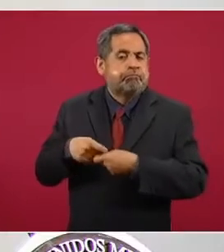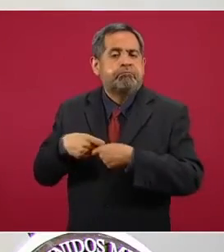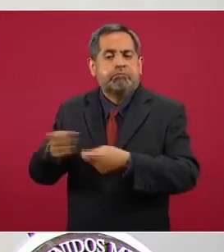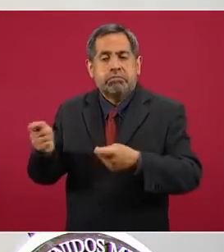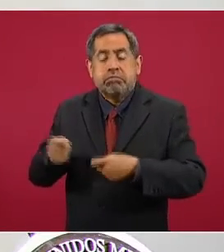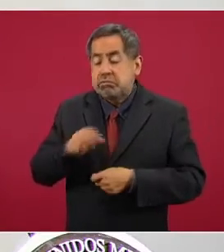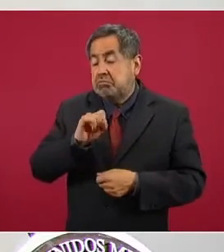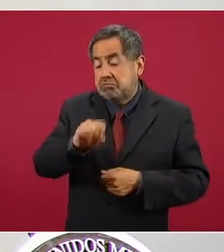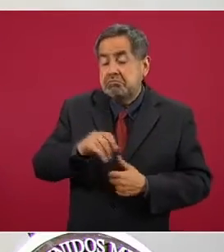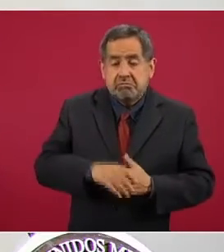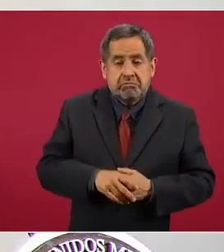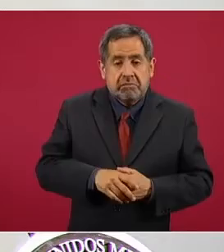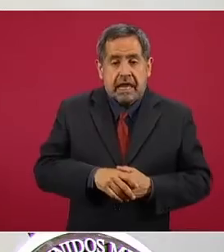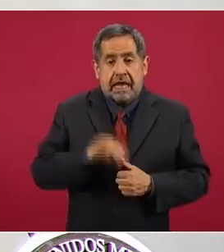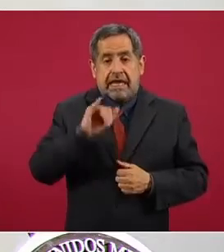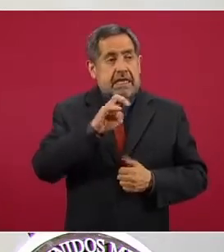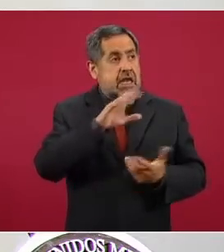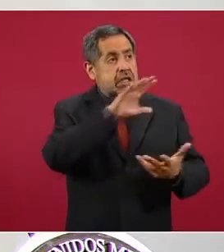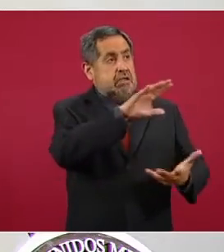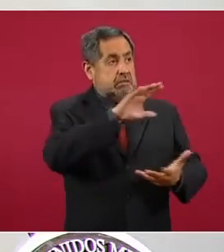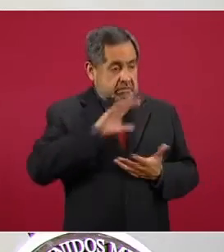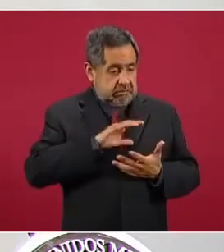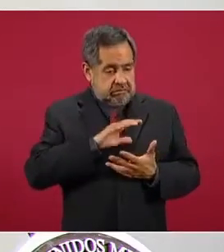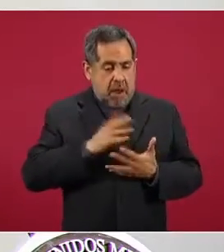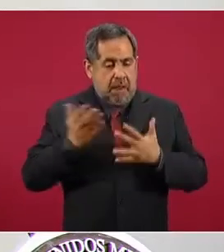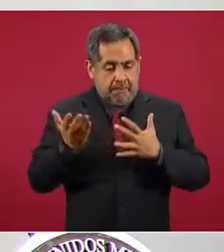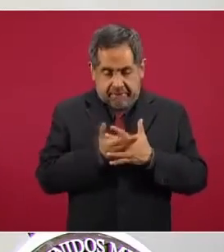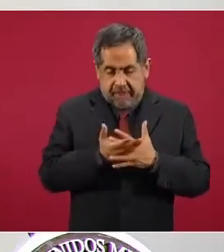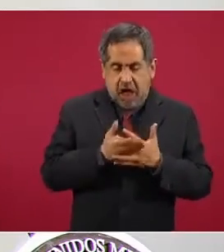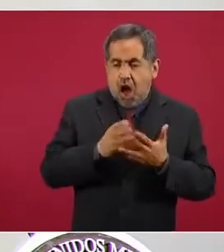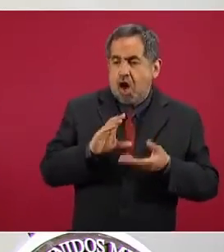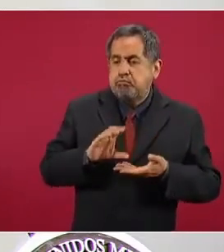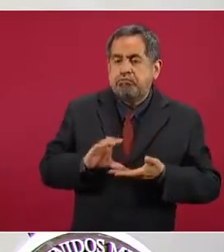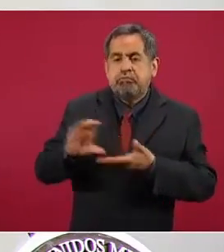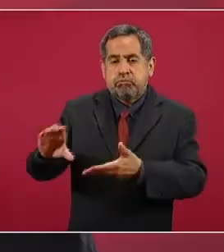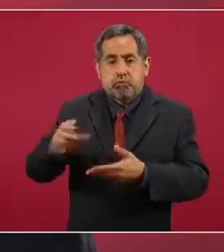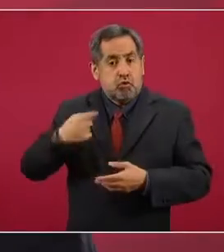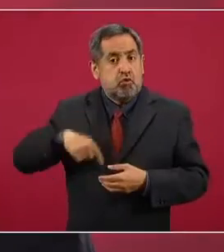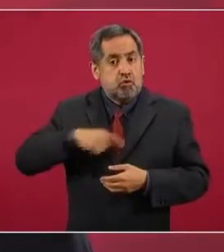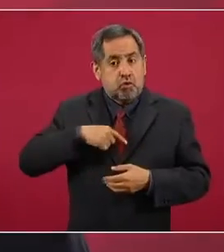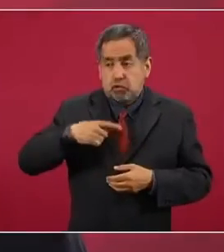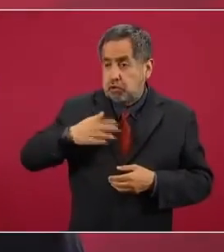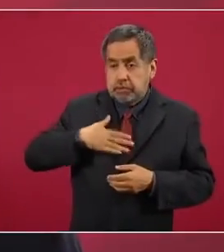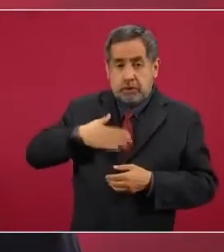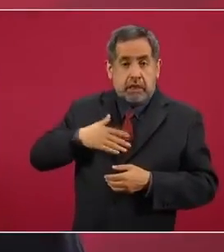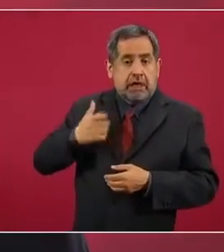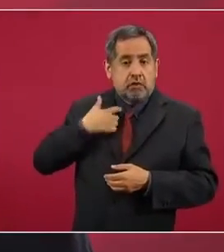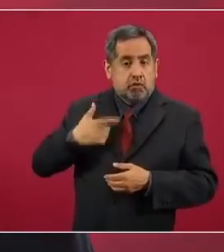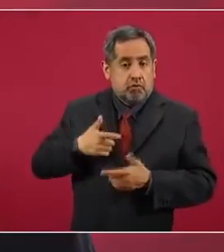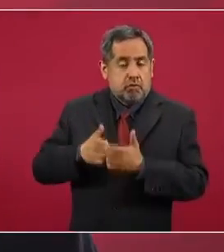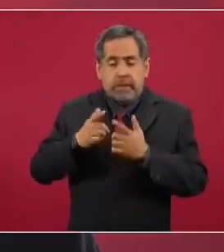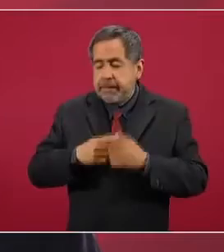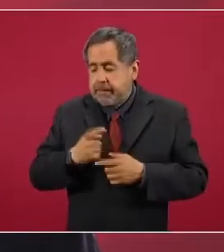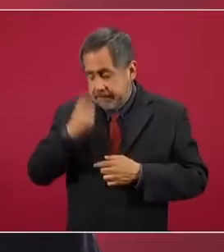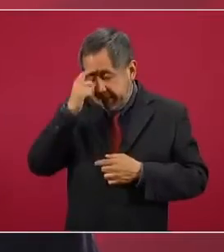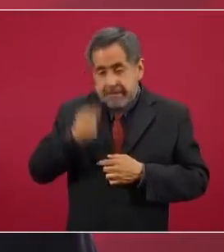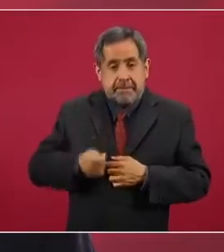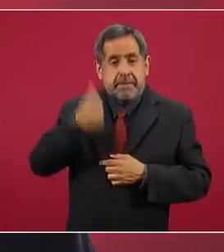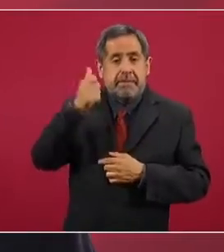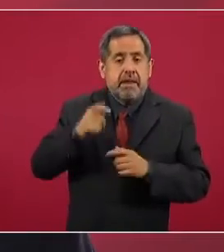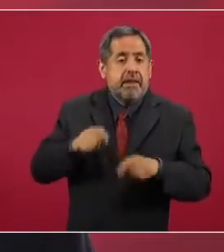de lo que nos correspondía. Nosotros fuimos los que iniciamos la entrega de los